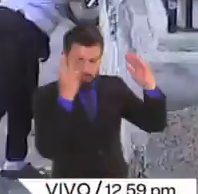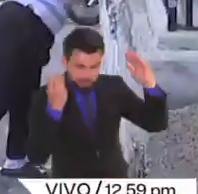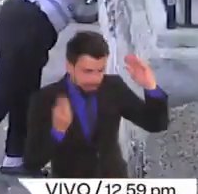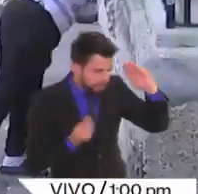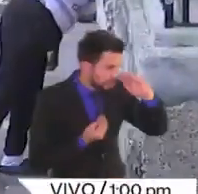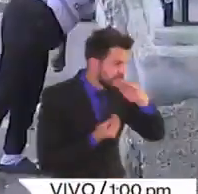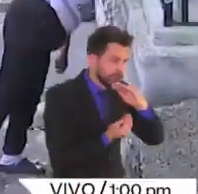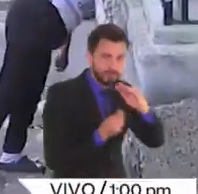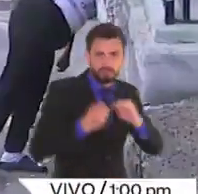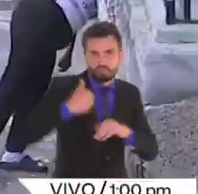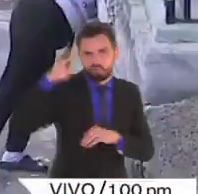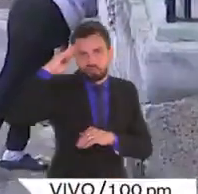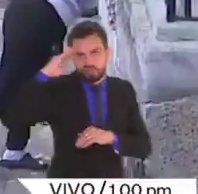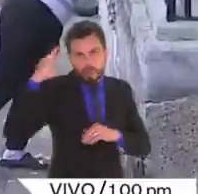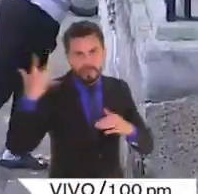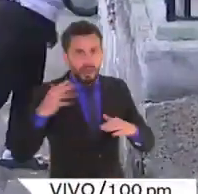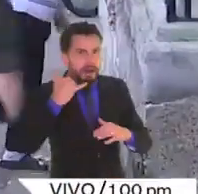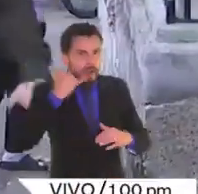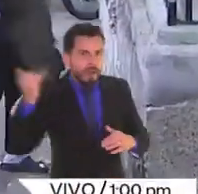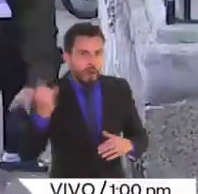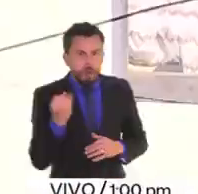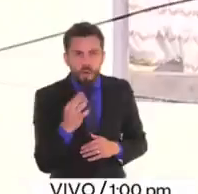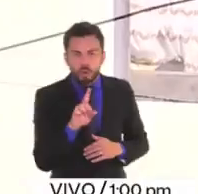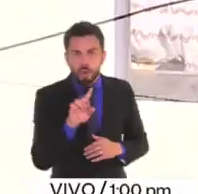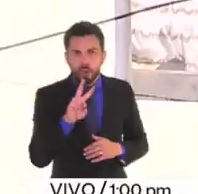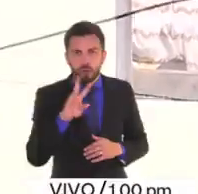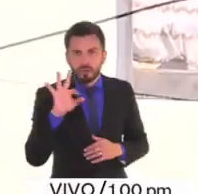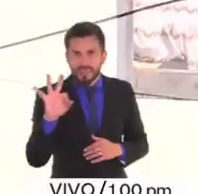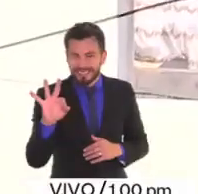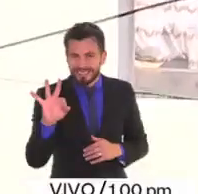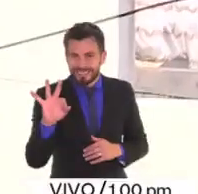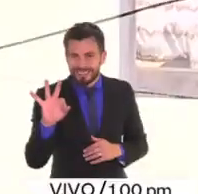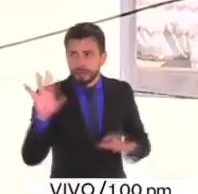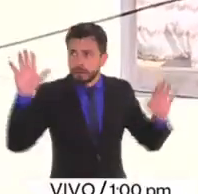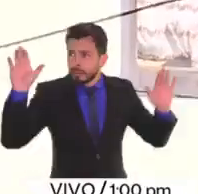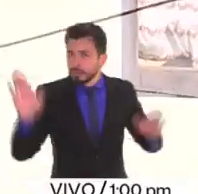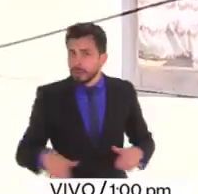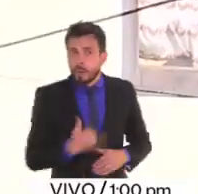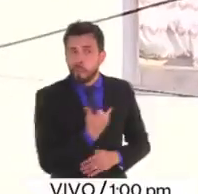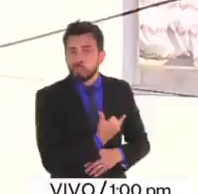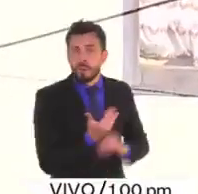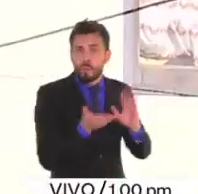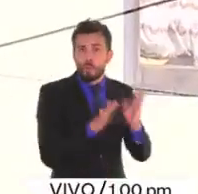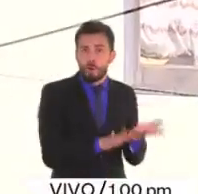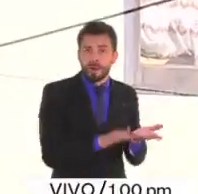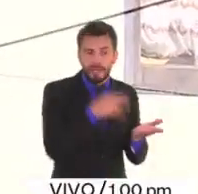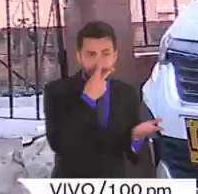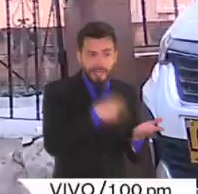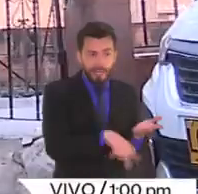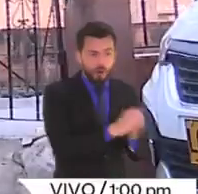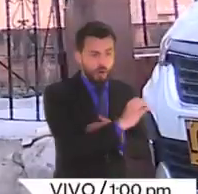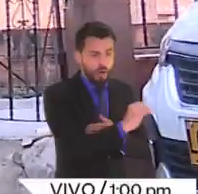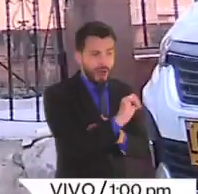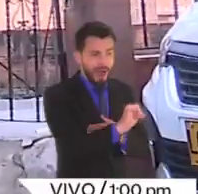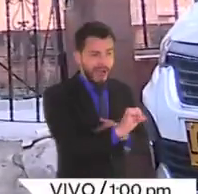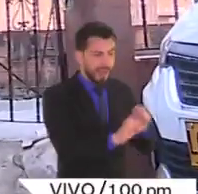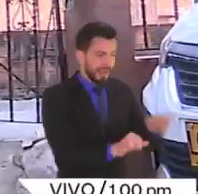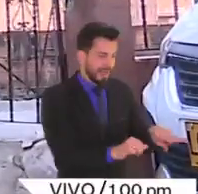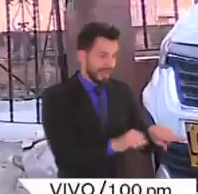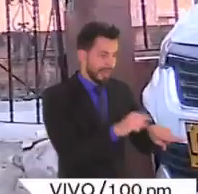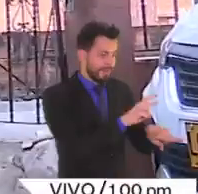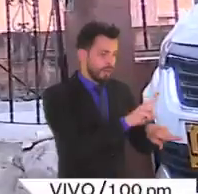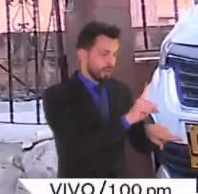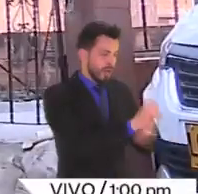autoridades luego de recibir una llamada de emergencia reportando la muerte de una mujer y sus dos hijos de 18 y